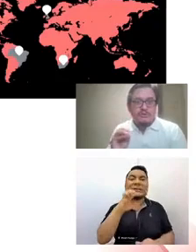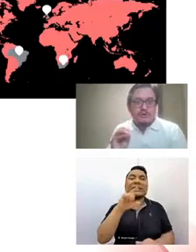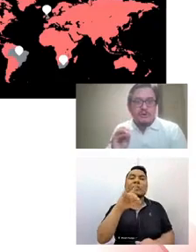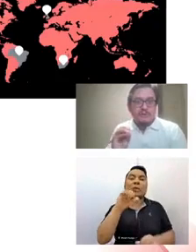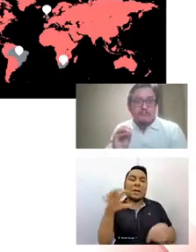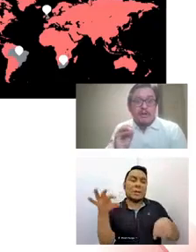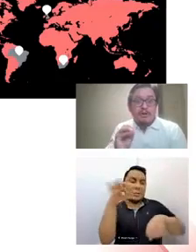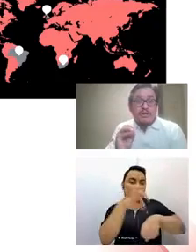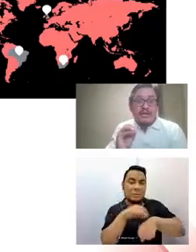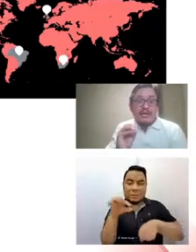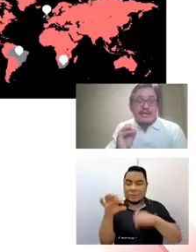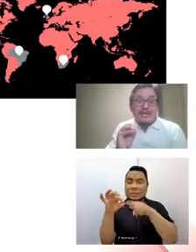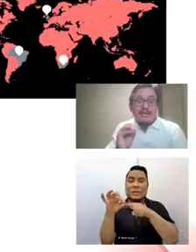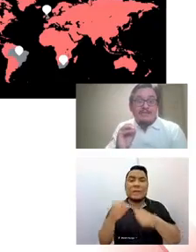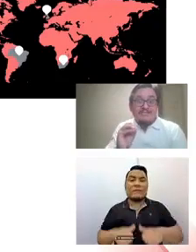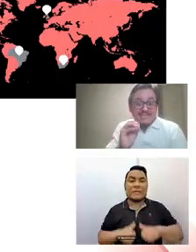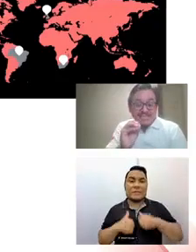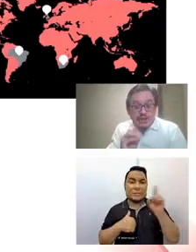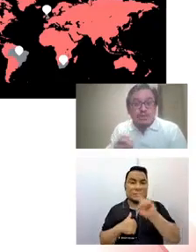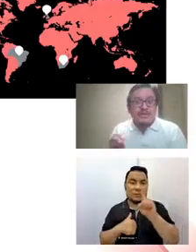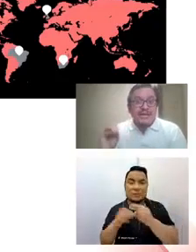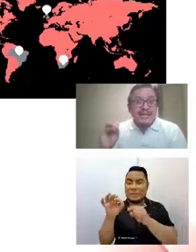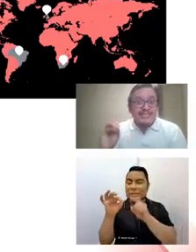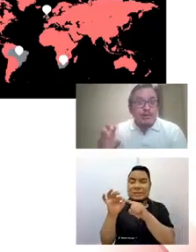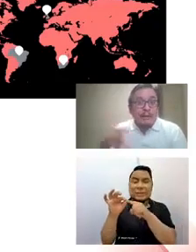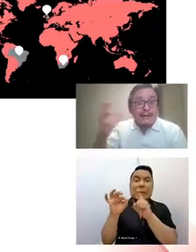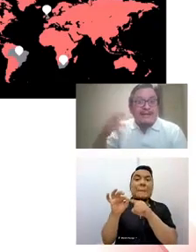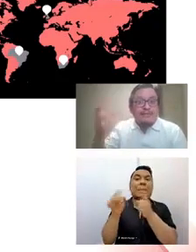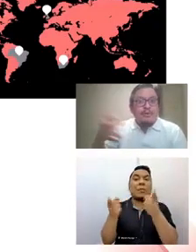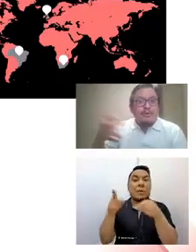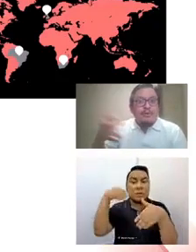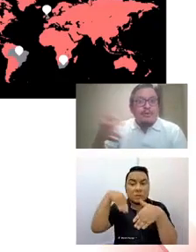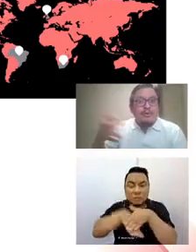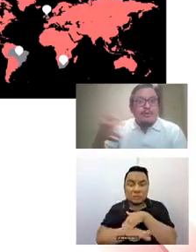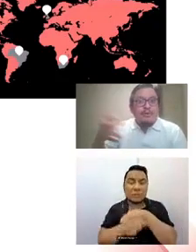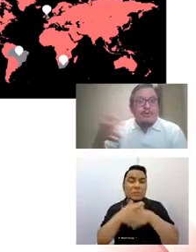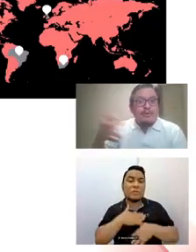seres vivos, pero que introducen a las células para